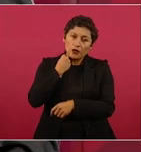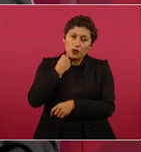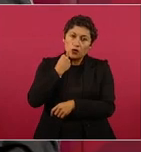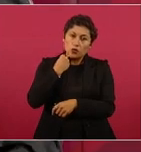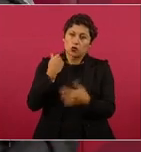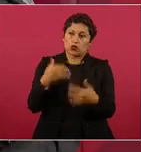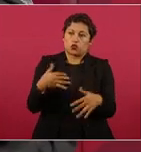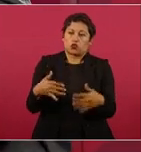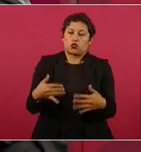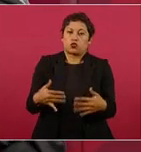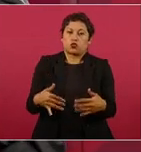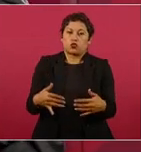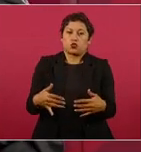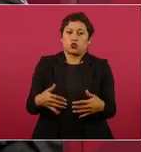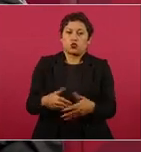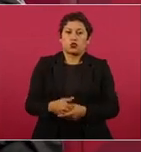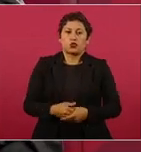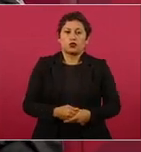O sea,